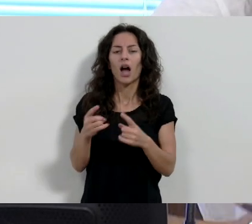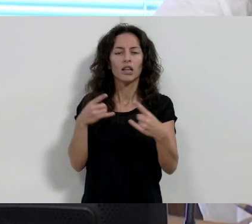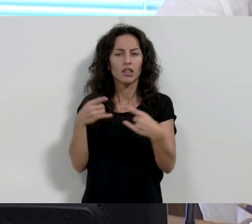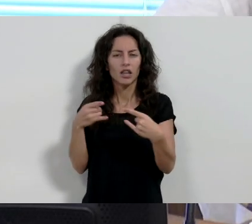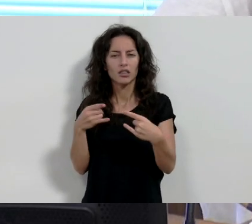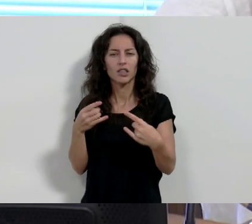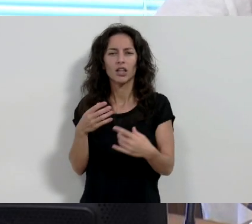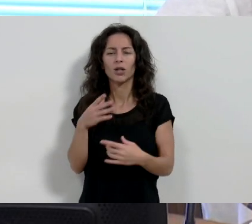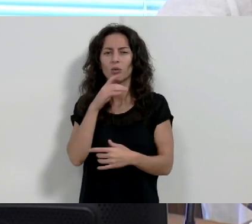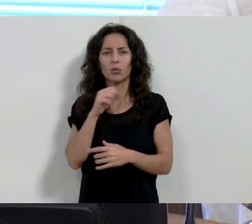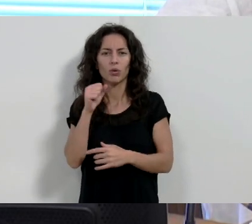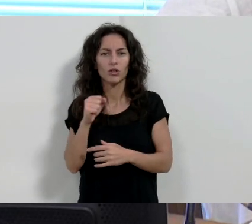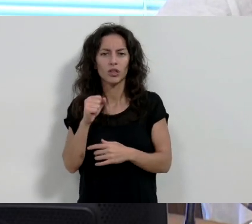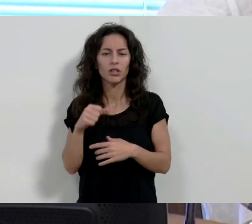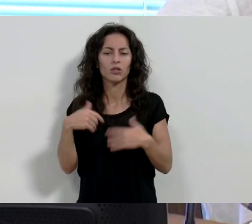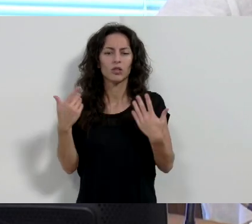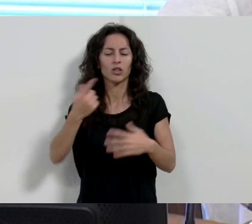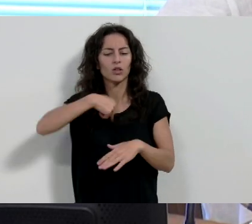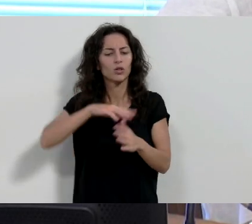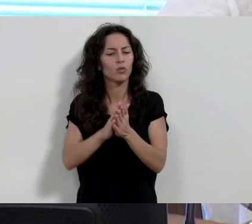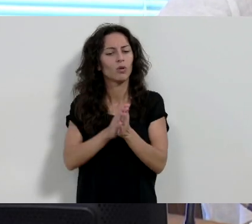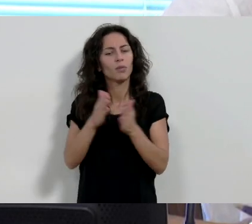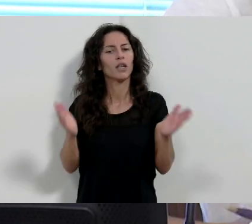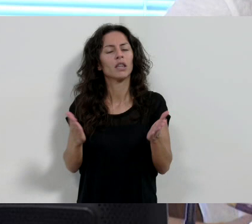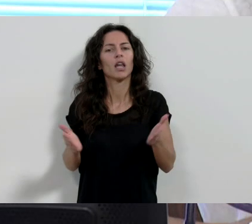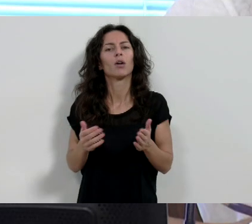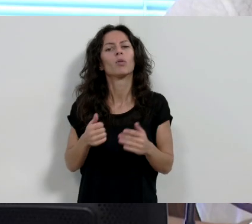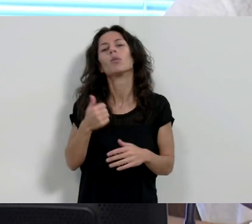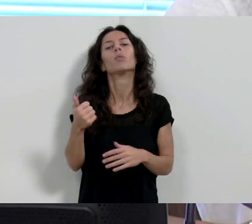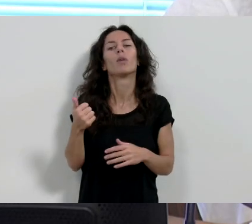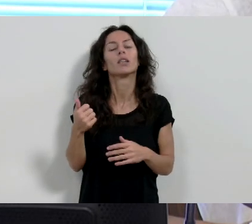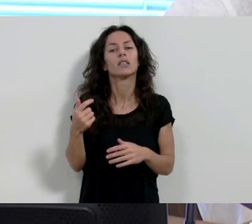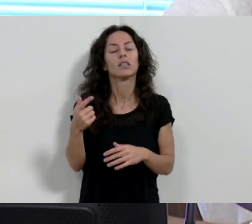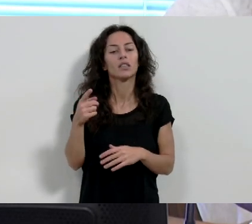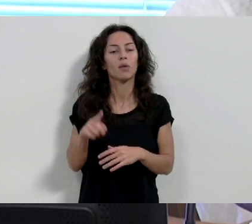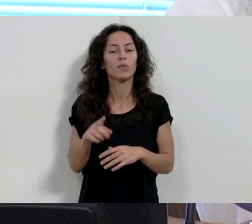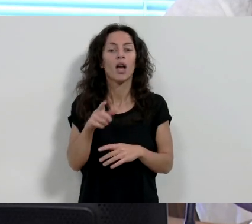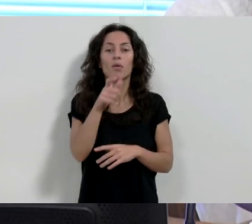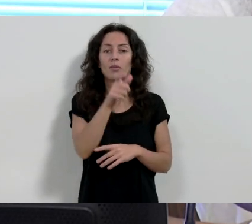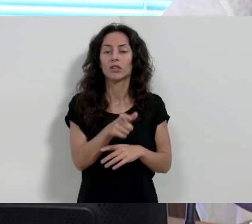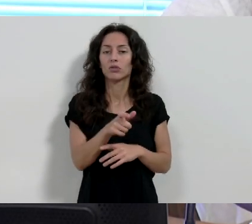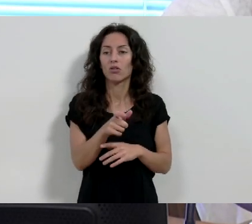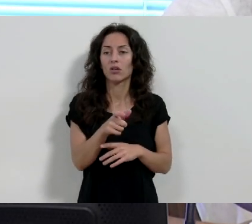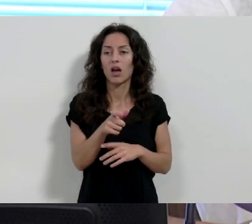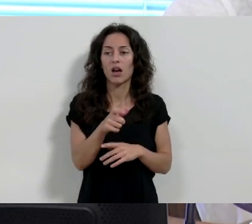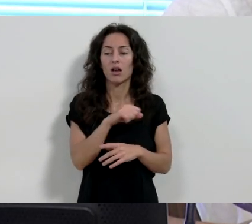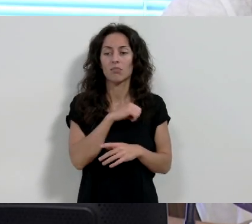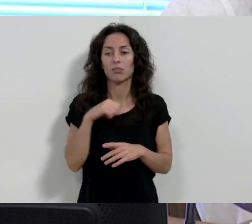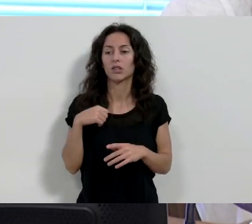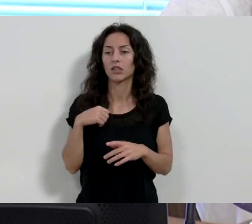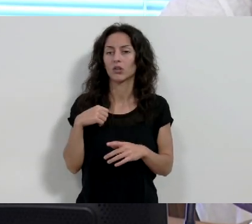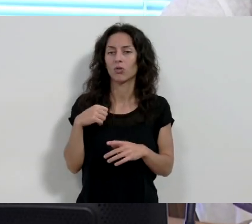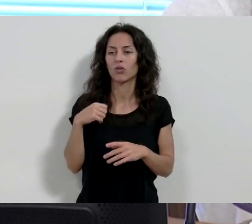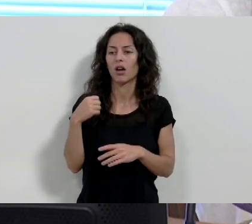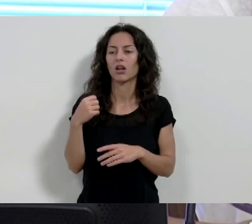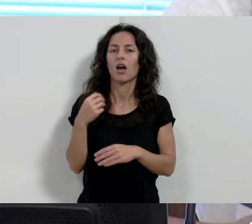fomentamos todavía más que los particulares puedan hacerlo, que además es donde yo creo que fundamentalmente está el problema de las pintadas